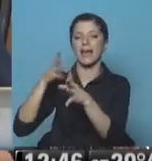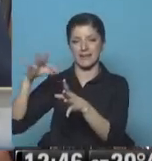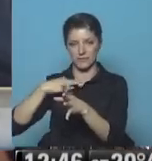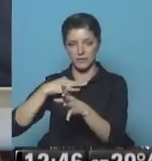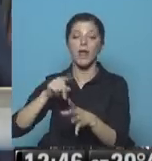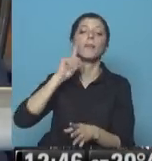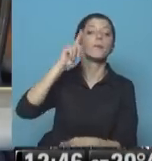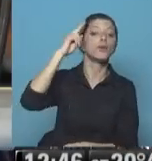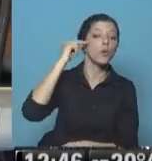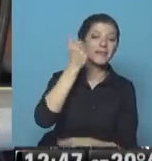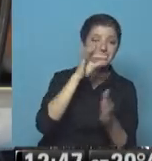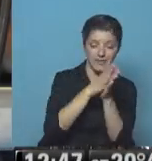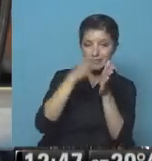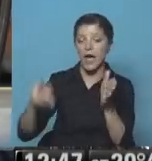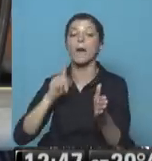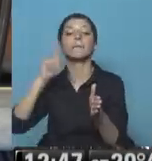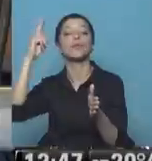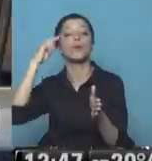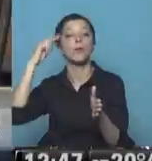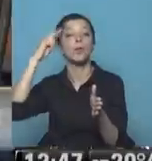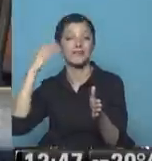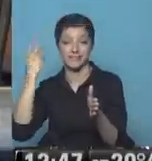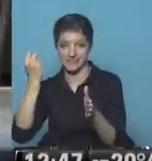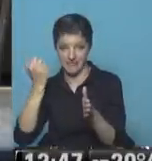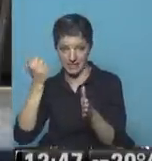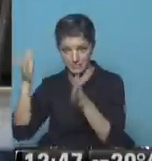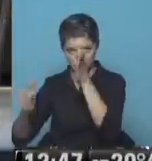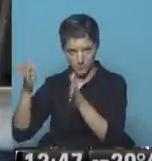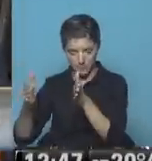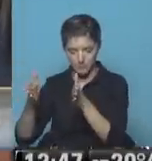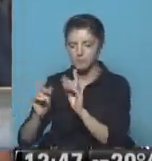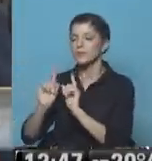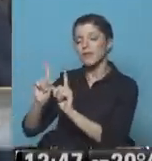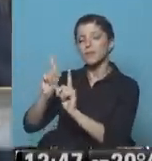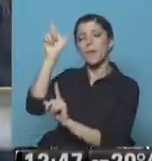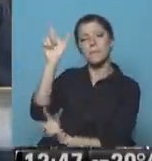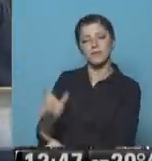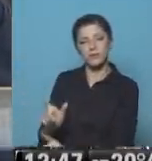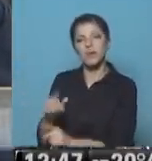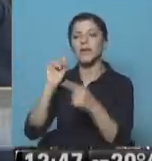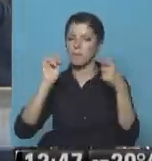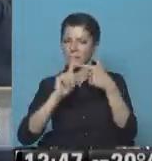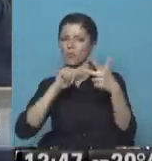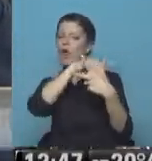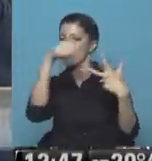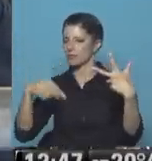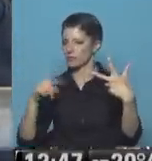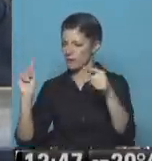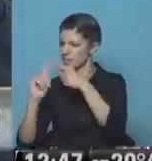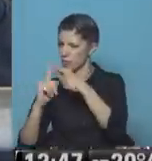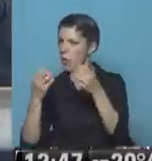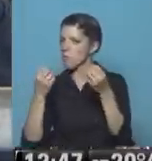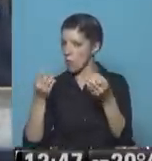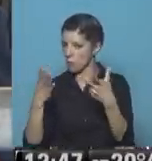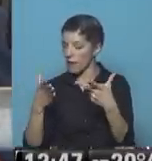fue de 1960 a 1996. Un hombre que tiene, como decía, muy buenos vínculos con la embajada y con el